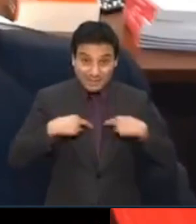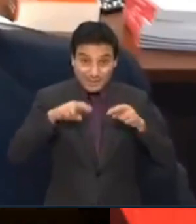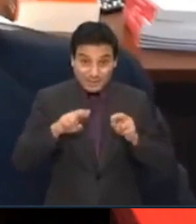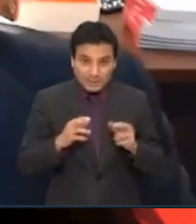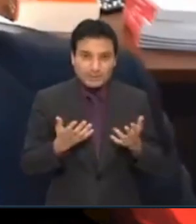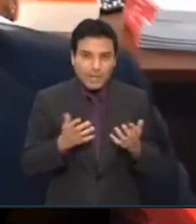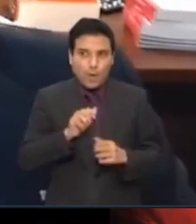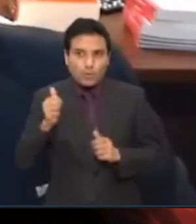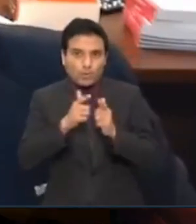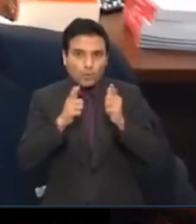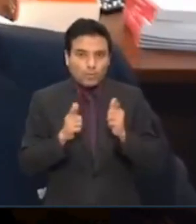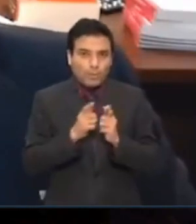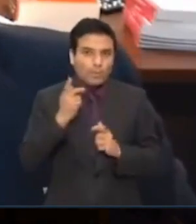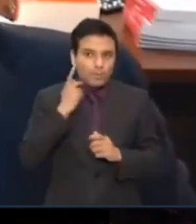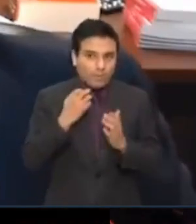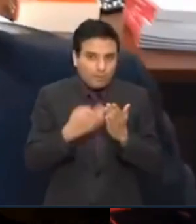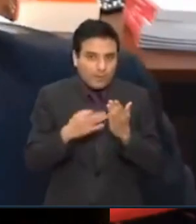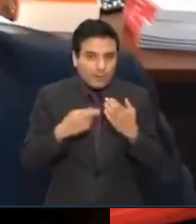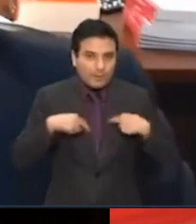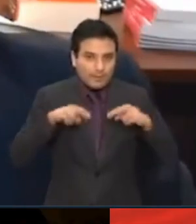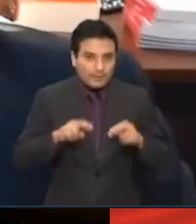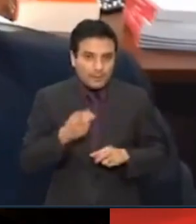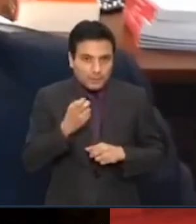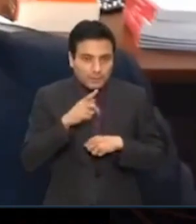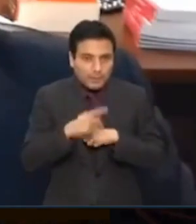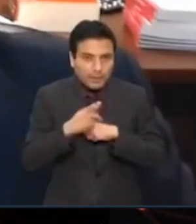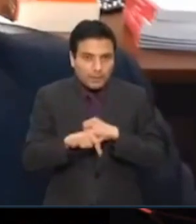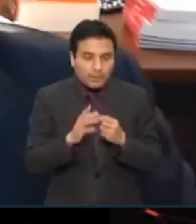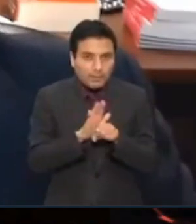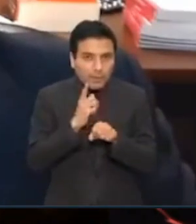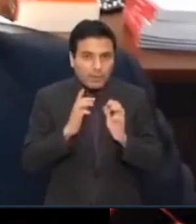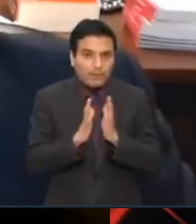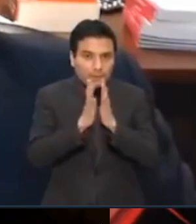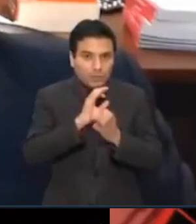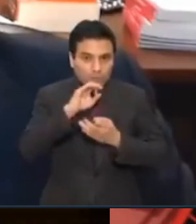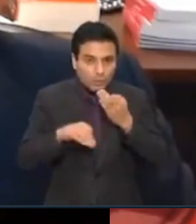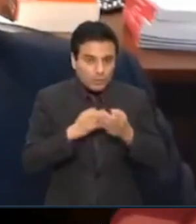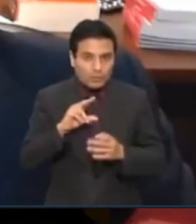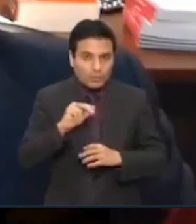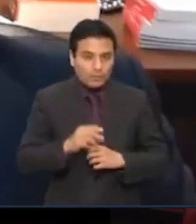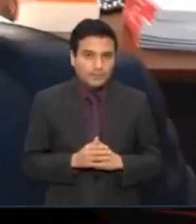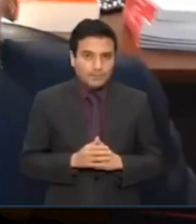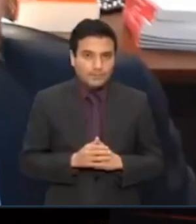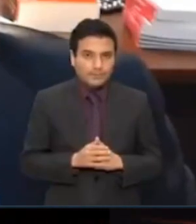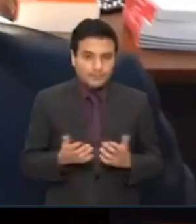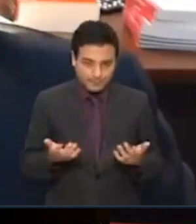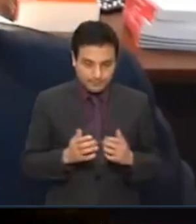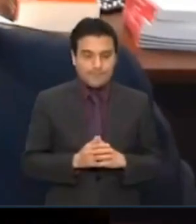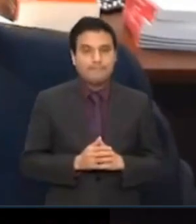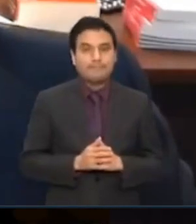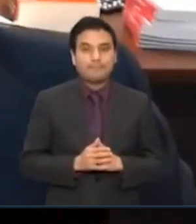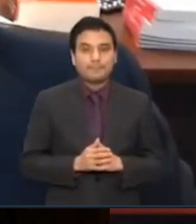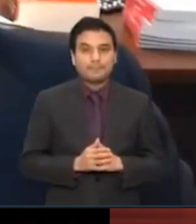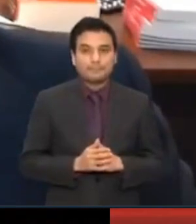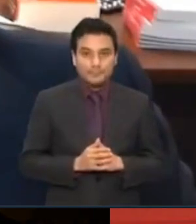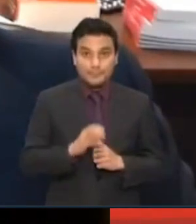otras que están inversamente subrepresentadas y eso afecta el principio democrático de una cabeza, un voto. Para todo efecto práctico,